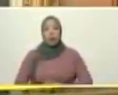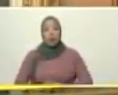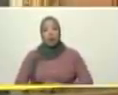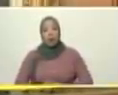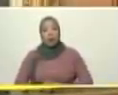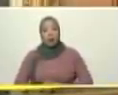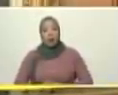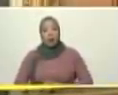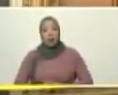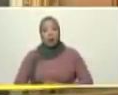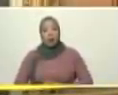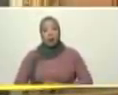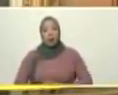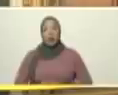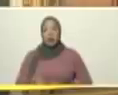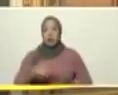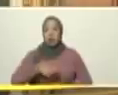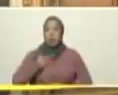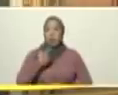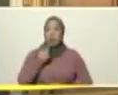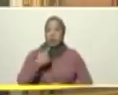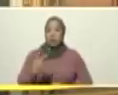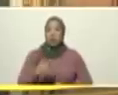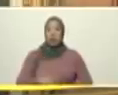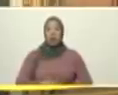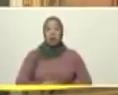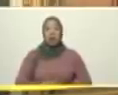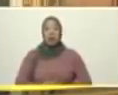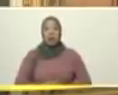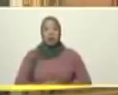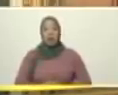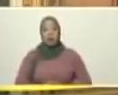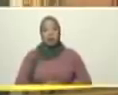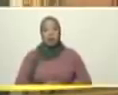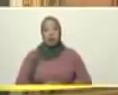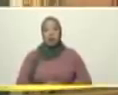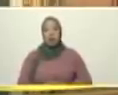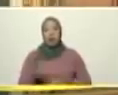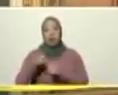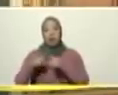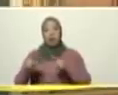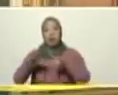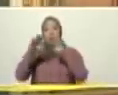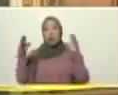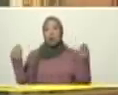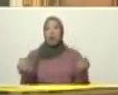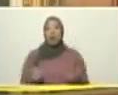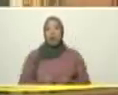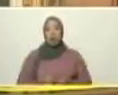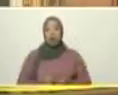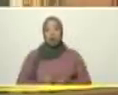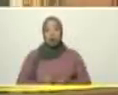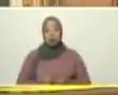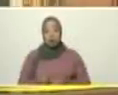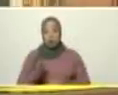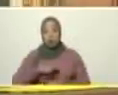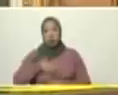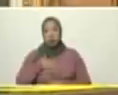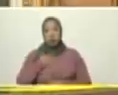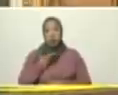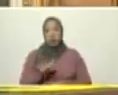te puedo decir que otro mundo está naciendo, otro mundo existe